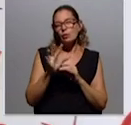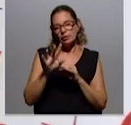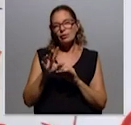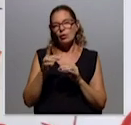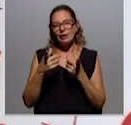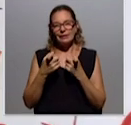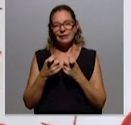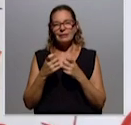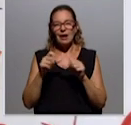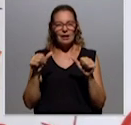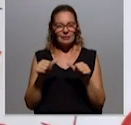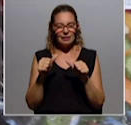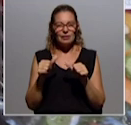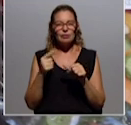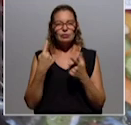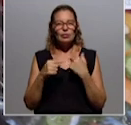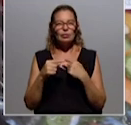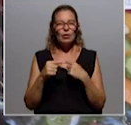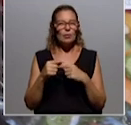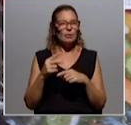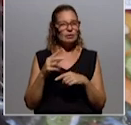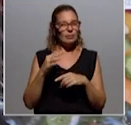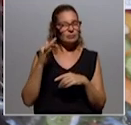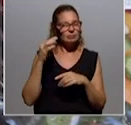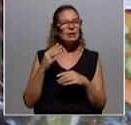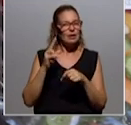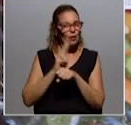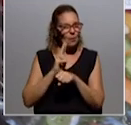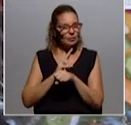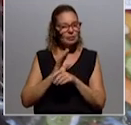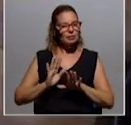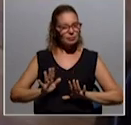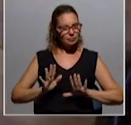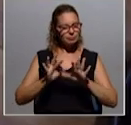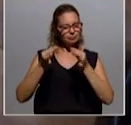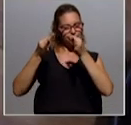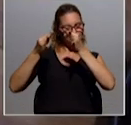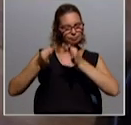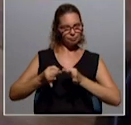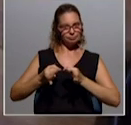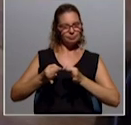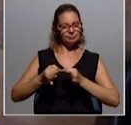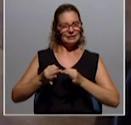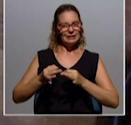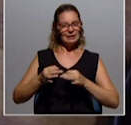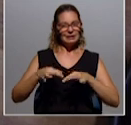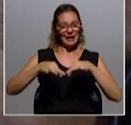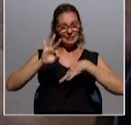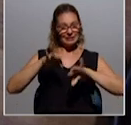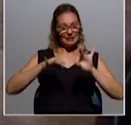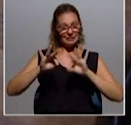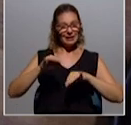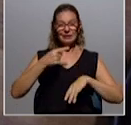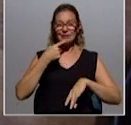utilizarlo. Y hay que decir que en eso los surcoreanos están mucho más entrenados, son mucho más disciplinados e incluso en las tiendas han hecho